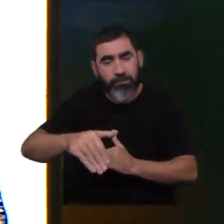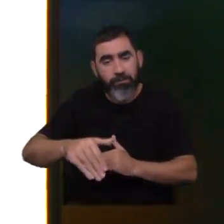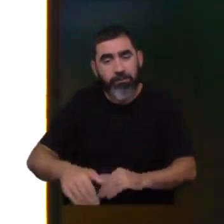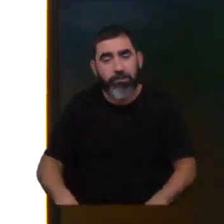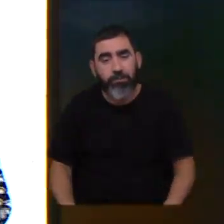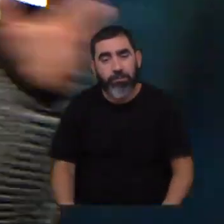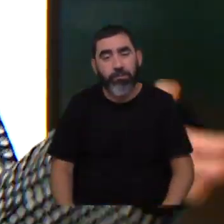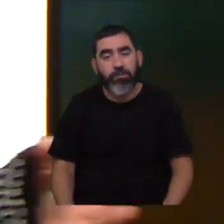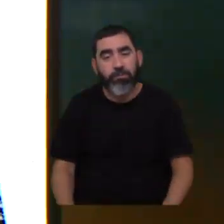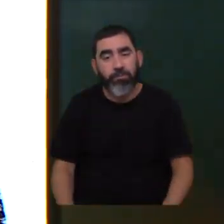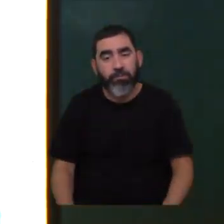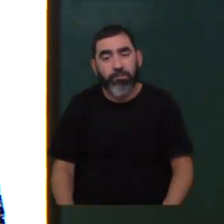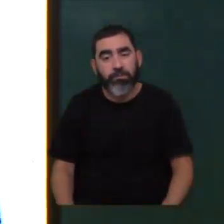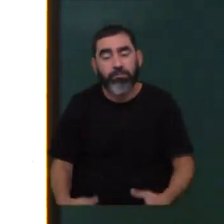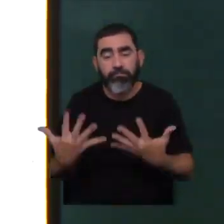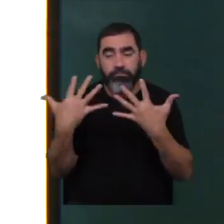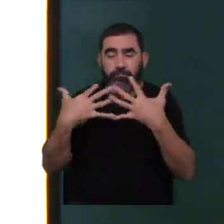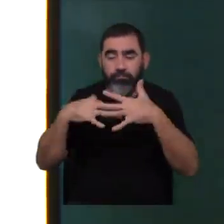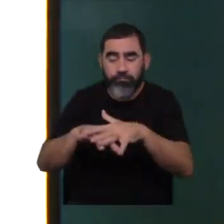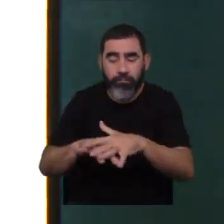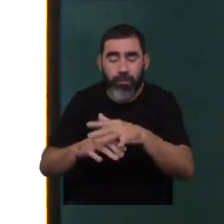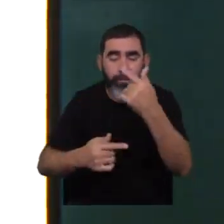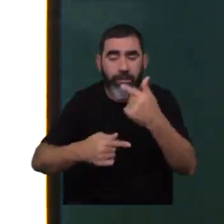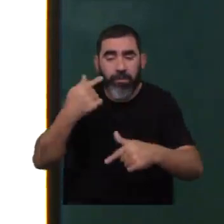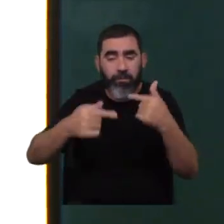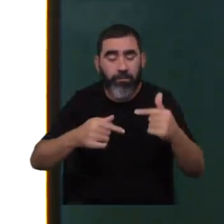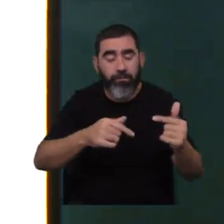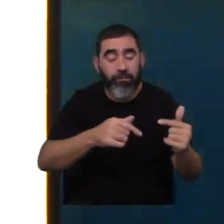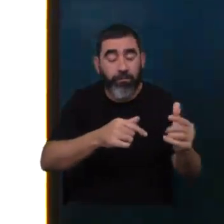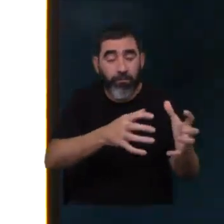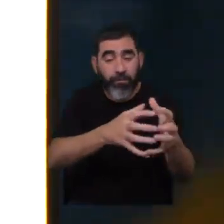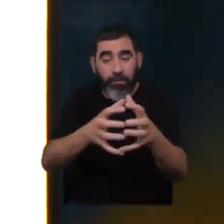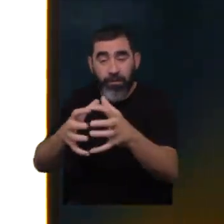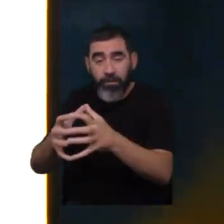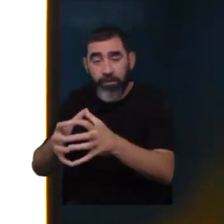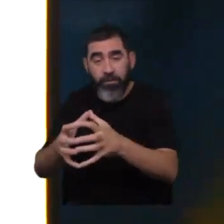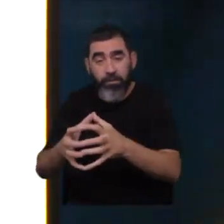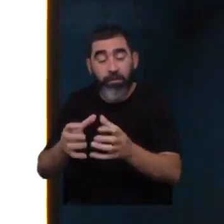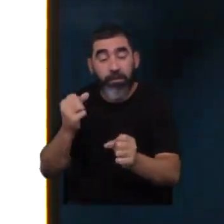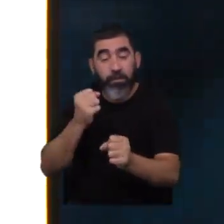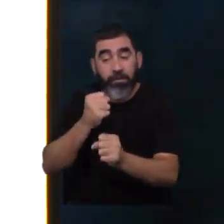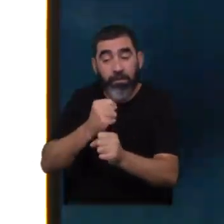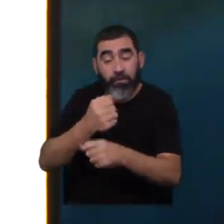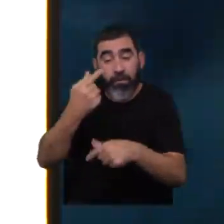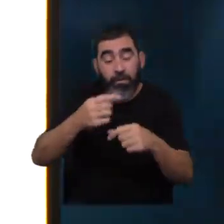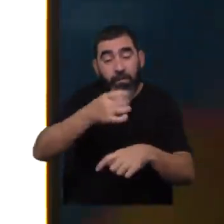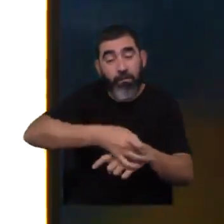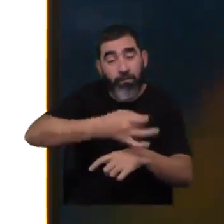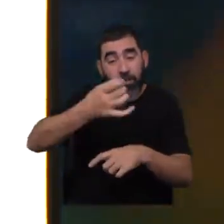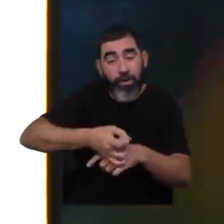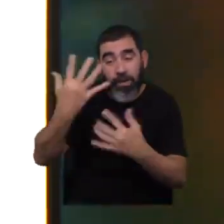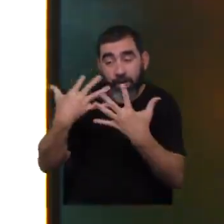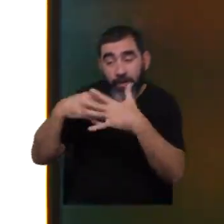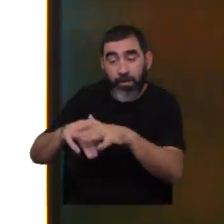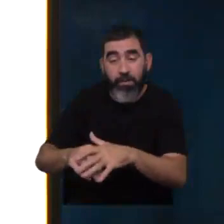digamos, en integrar como distintos núcleos y hacer como trabajos más interdisciplinarios. También se está